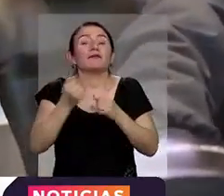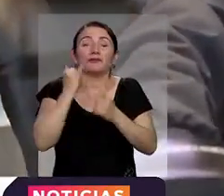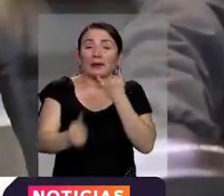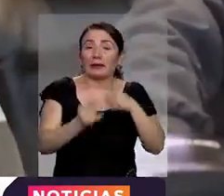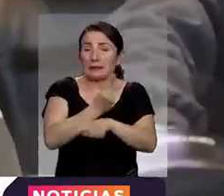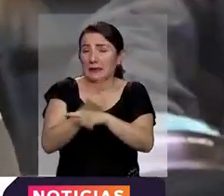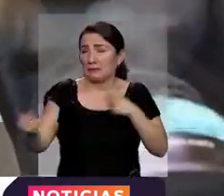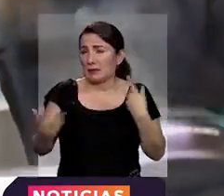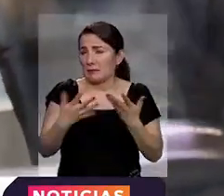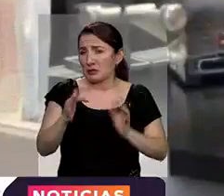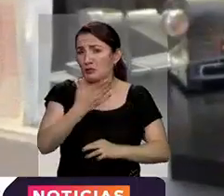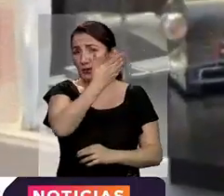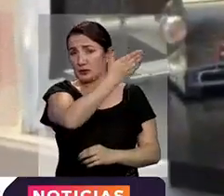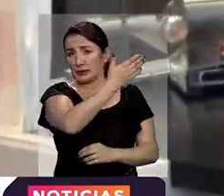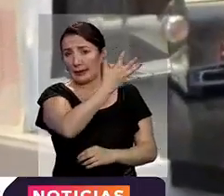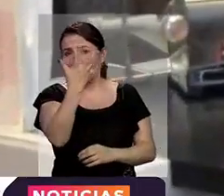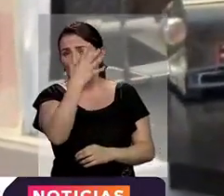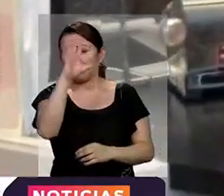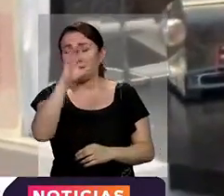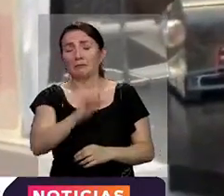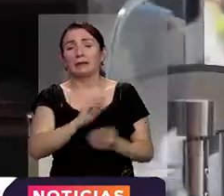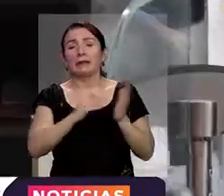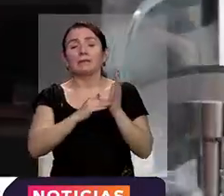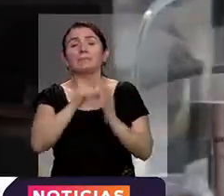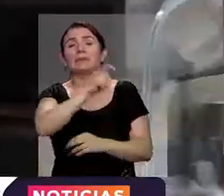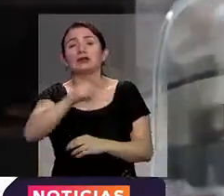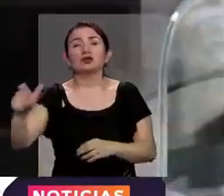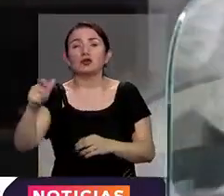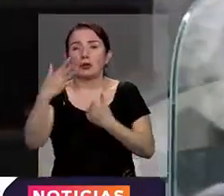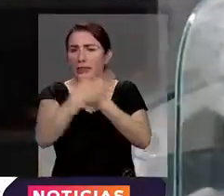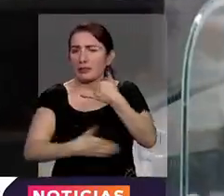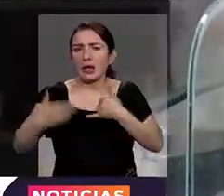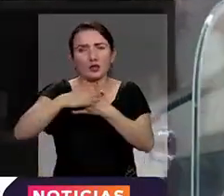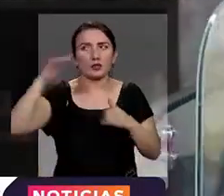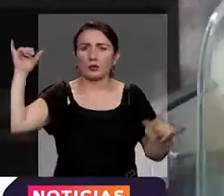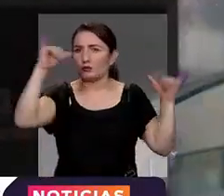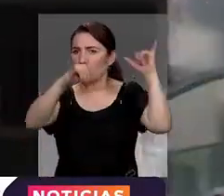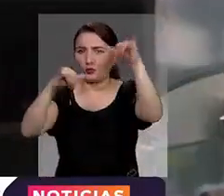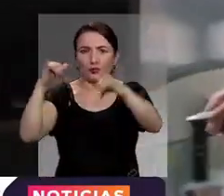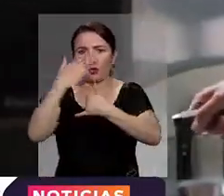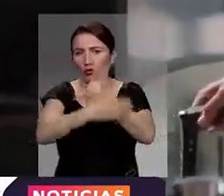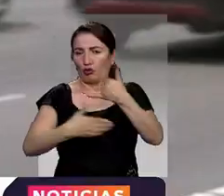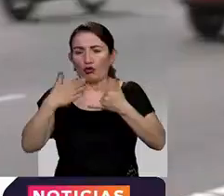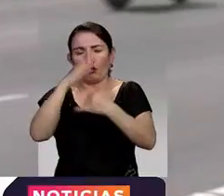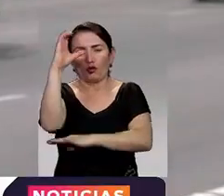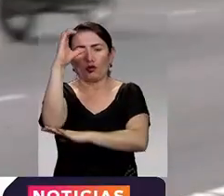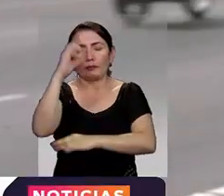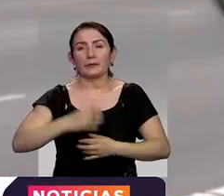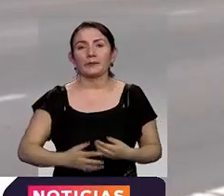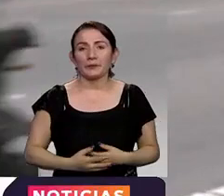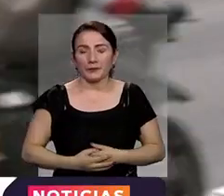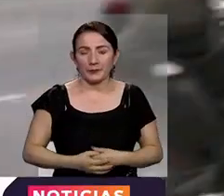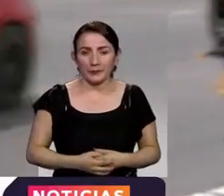semana se movilicen 500.000 personas a nivel nacional en las diferentes terminales aéreas del país.